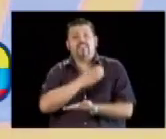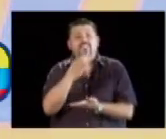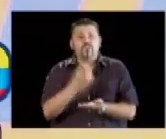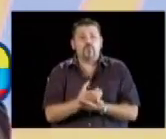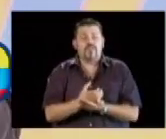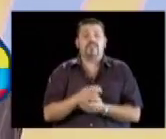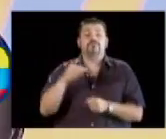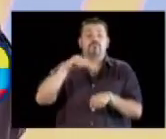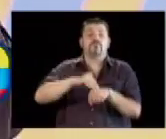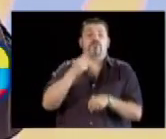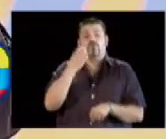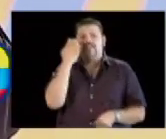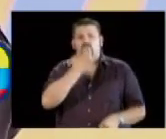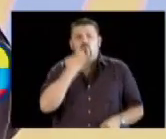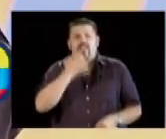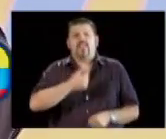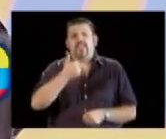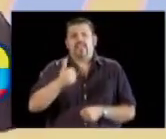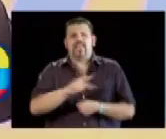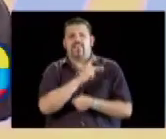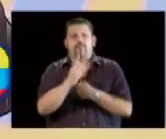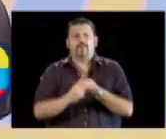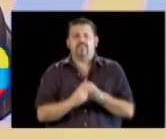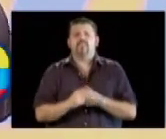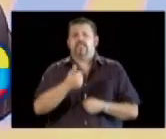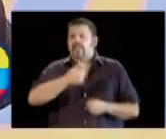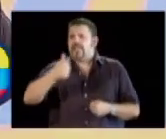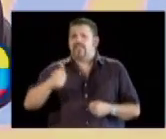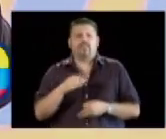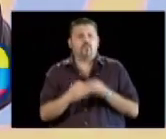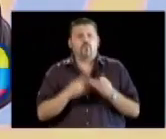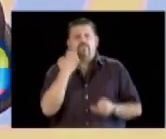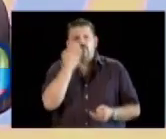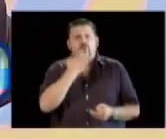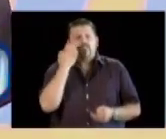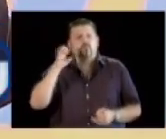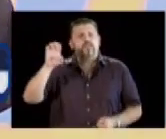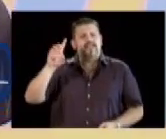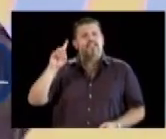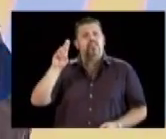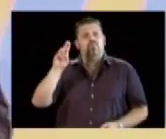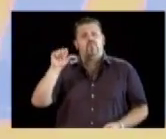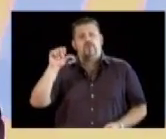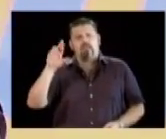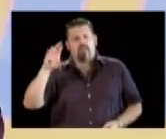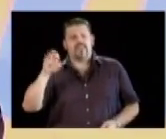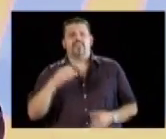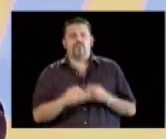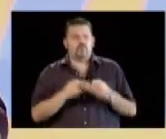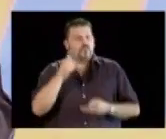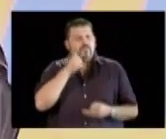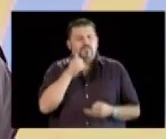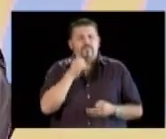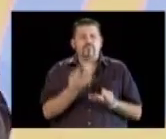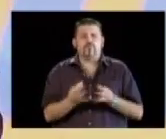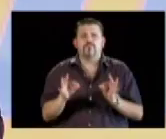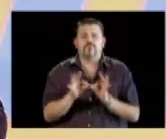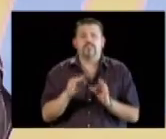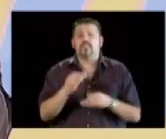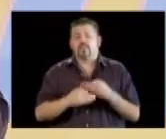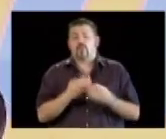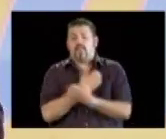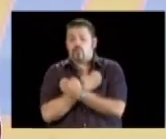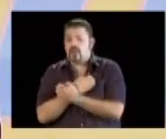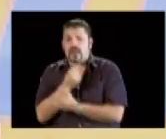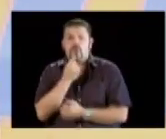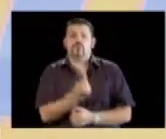estamos. Así que les pido que ayuden todos y que cada vez que hagan su pedido se acuerden de lo importante que es educar a los demás y educar a nuestros hijos